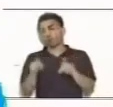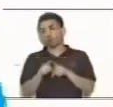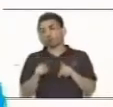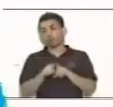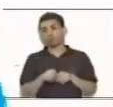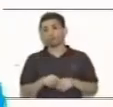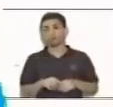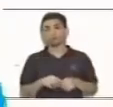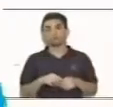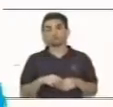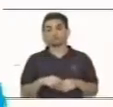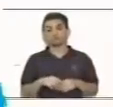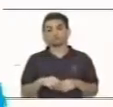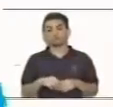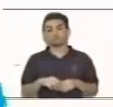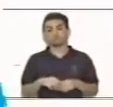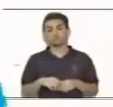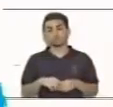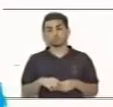otro número.